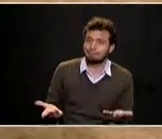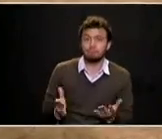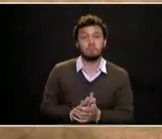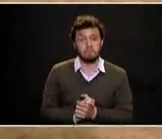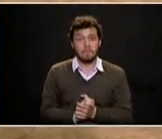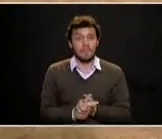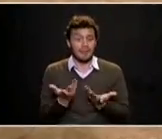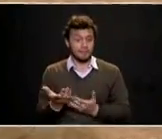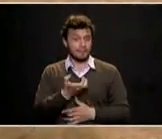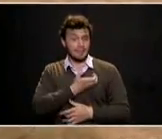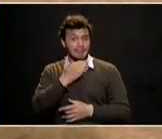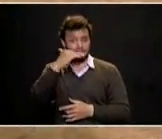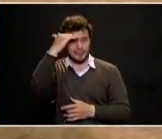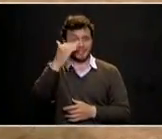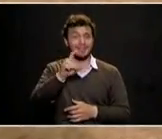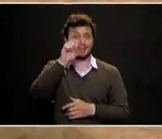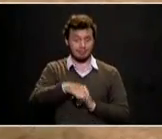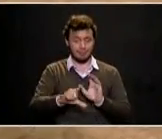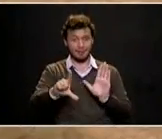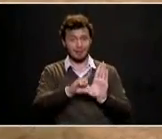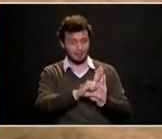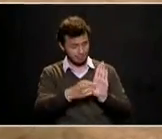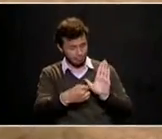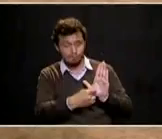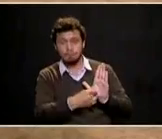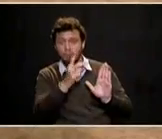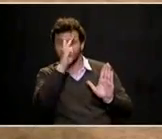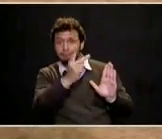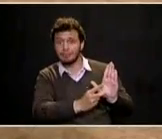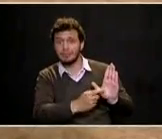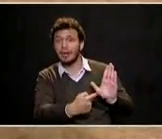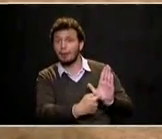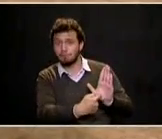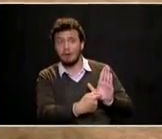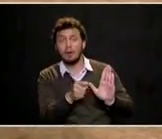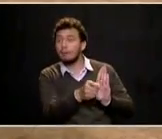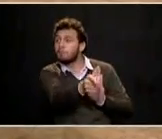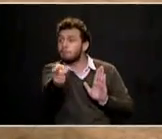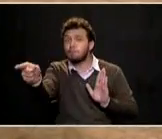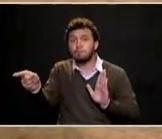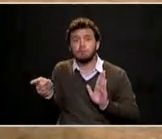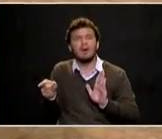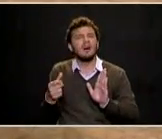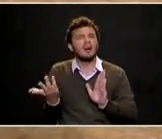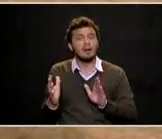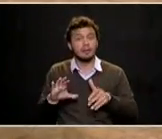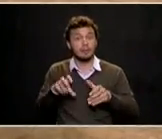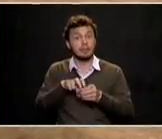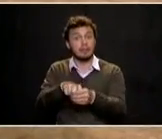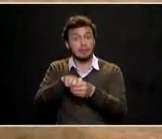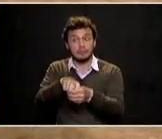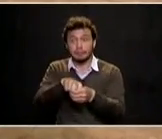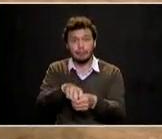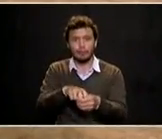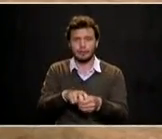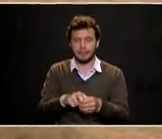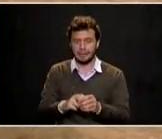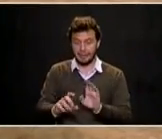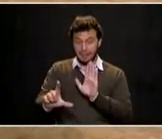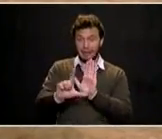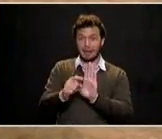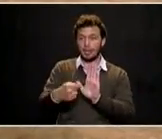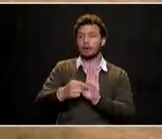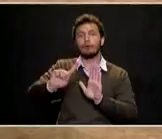eso significa no dejar que haya transporte irregular en la ciudad. Ahora, en relación a las patinetas, yo creo que son un medio